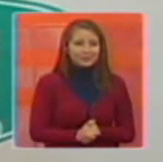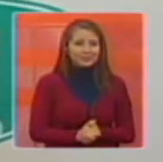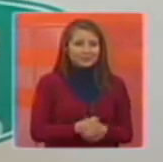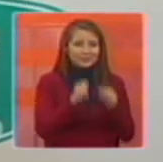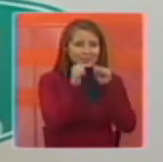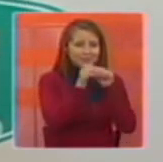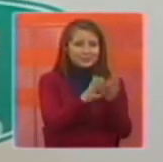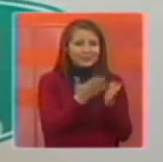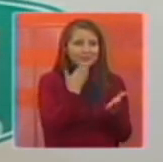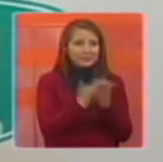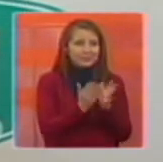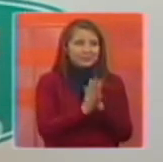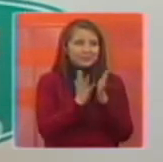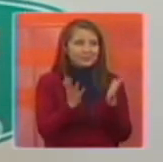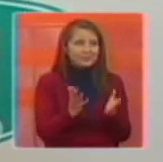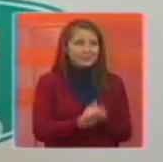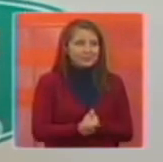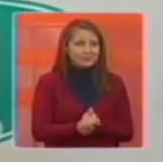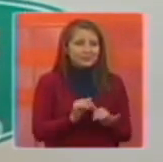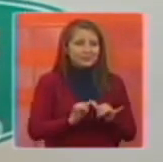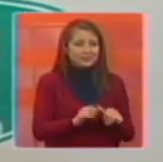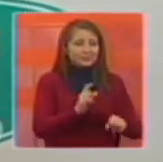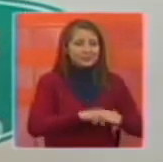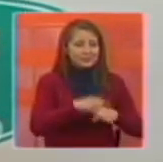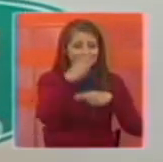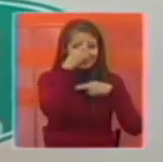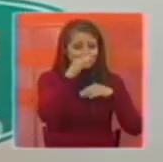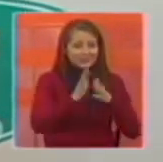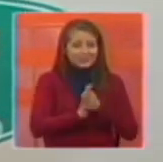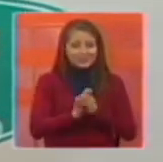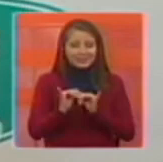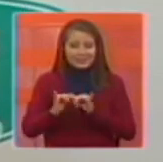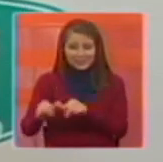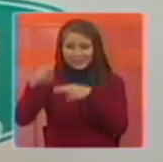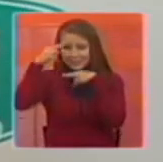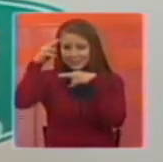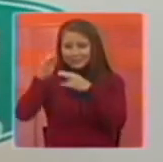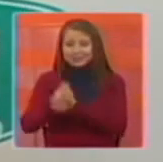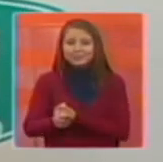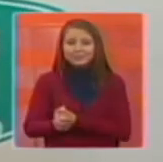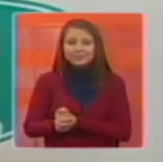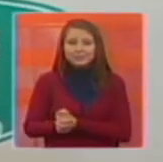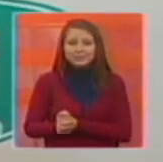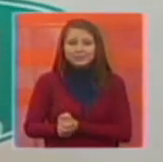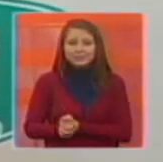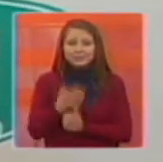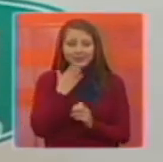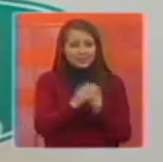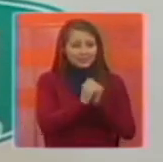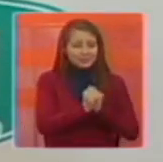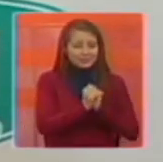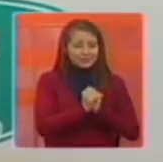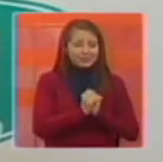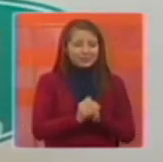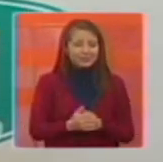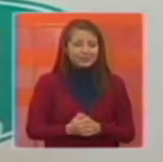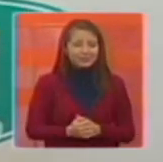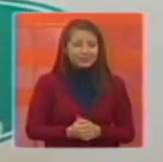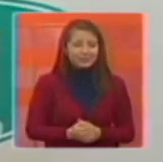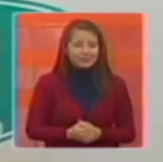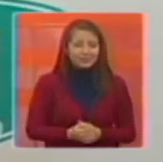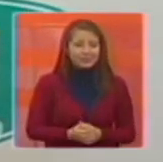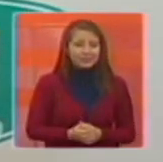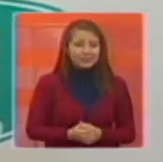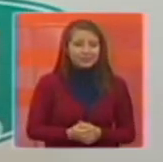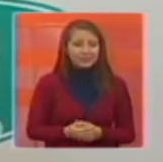bendiga, muchas gracias, y que siga mucho tiempo en la televisión. Muchas gracias, amén. Gracias, amén. Que pase bien. Cuídese mucho,